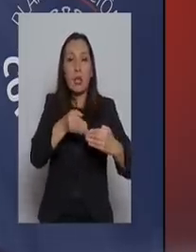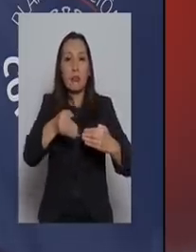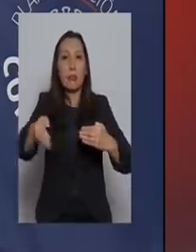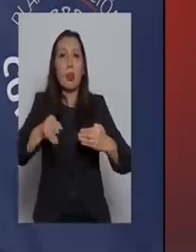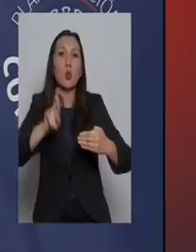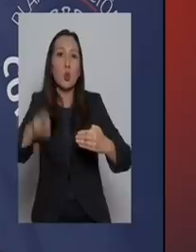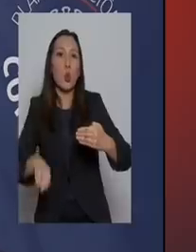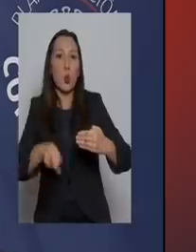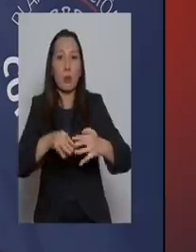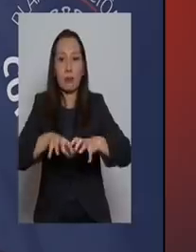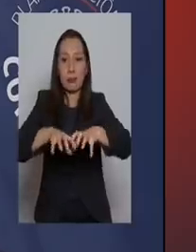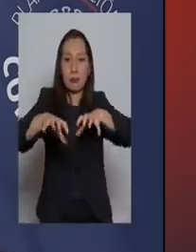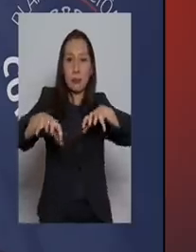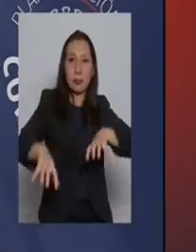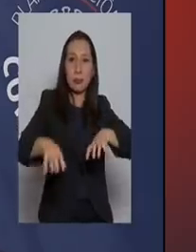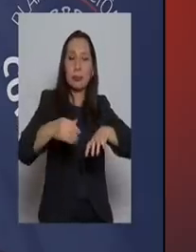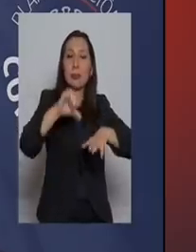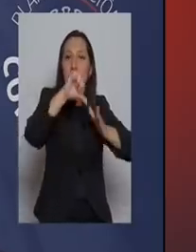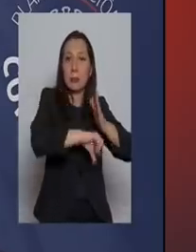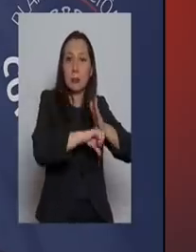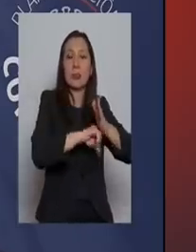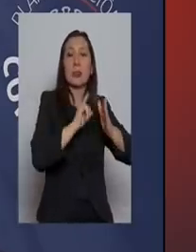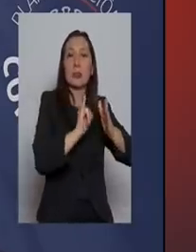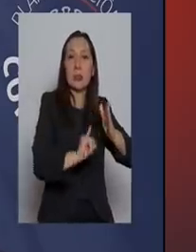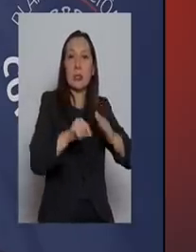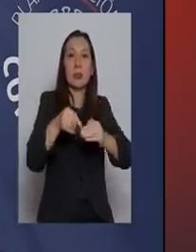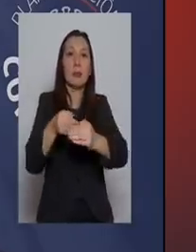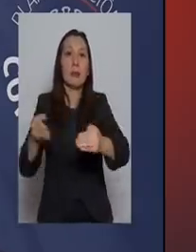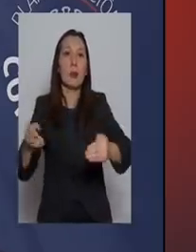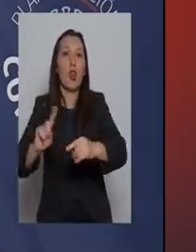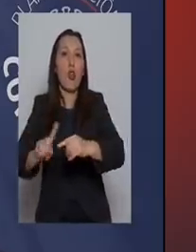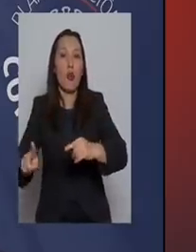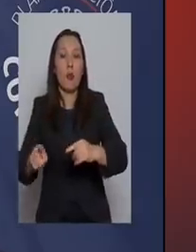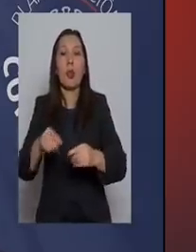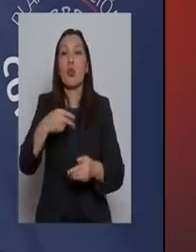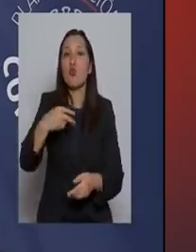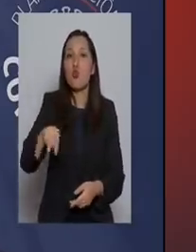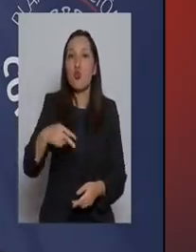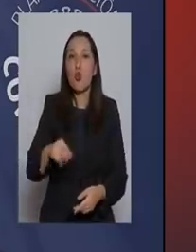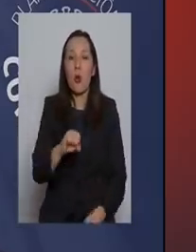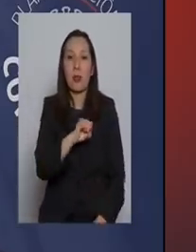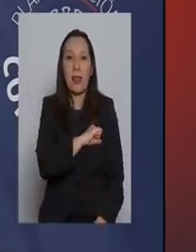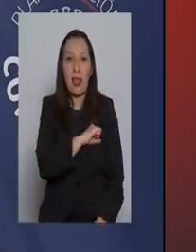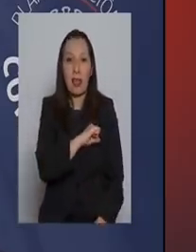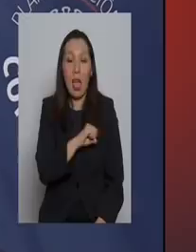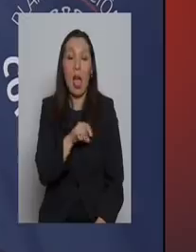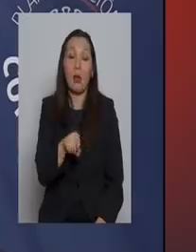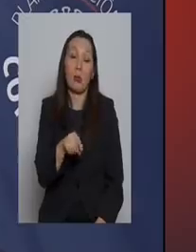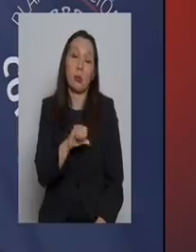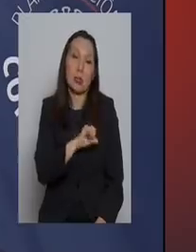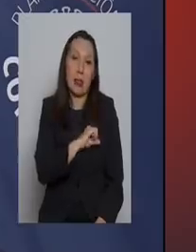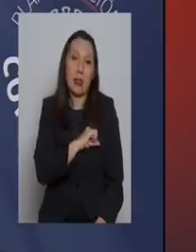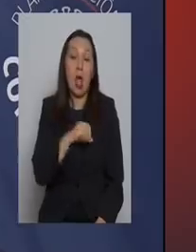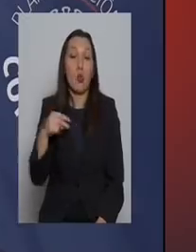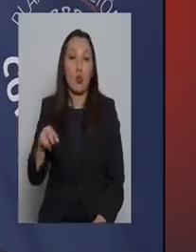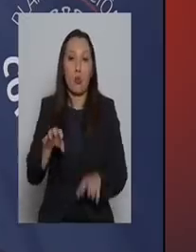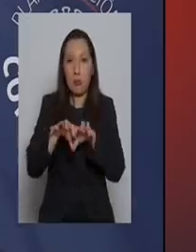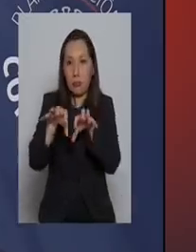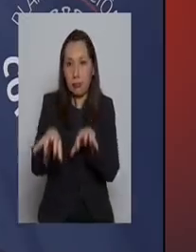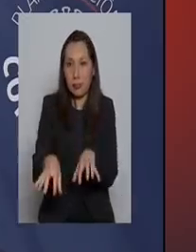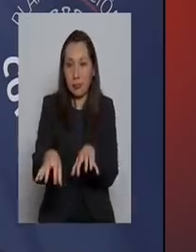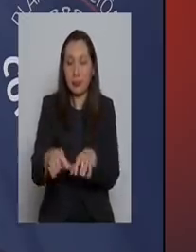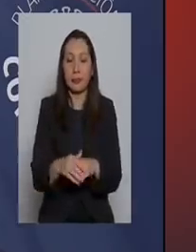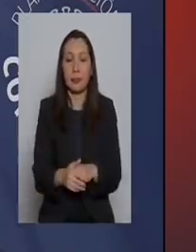para esta cuarentena a las comunas de Ñuñoa y Santiago, o de Santiago y Ñuñoa